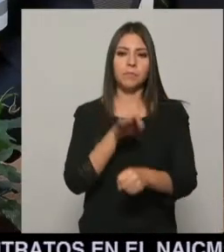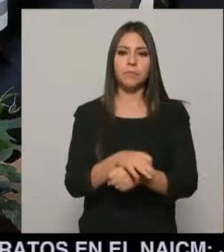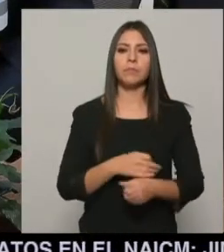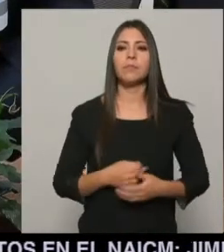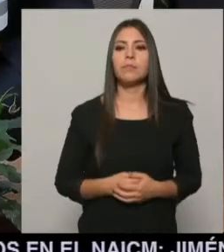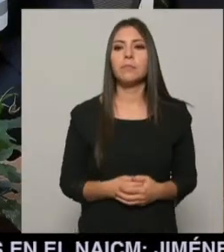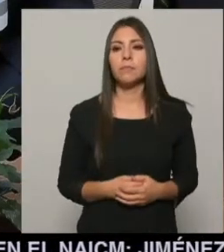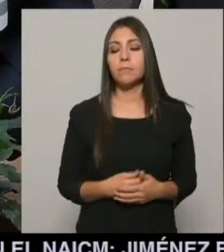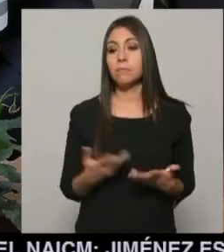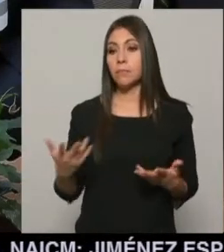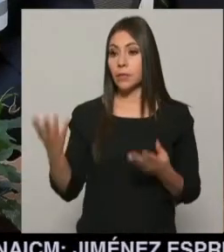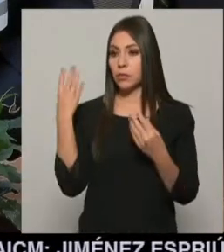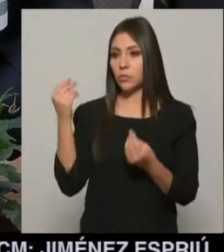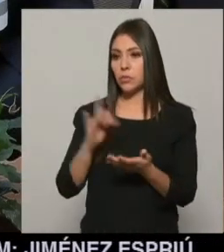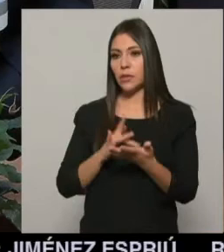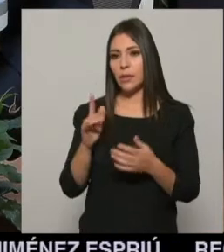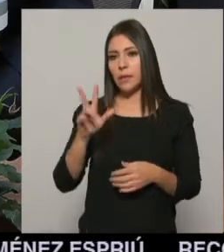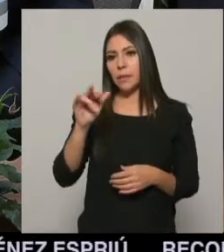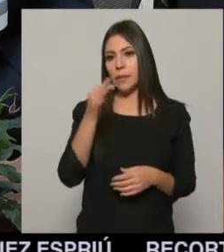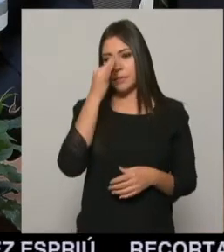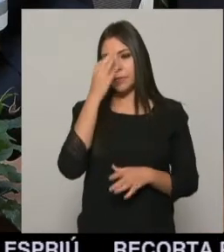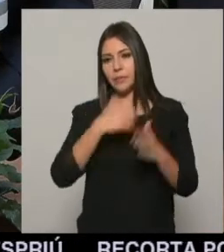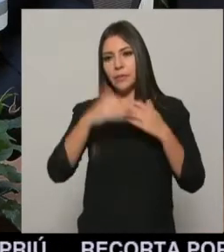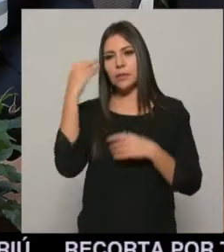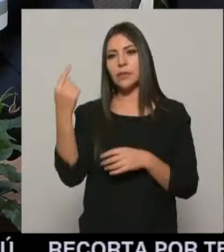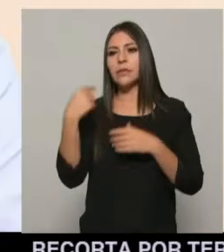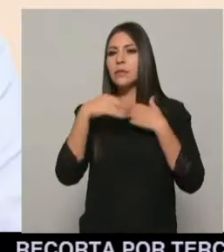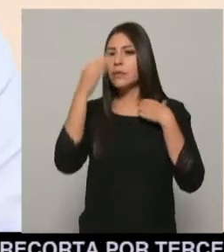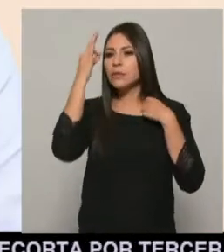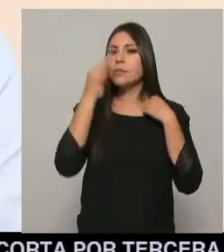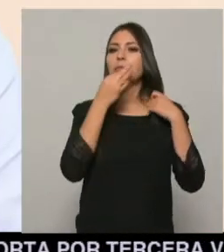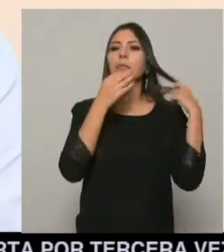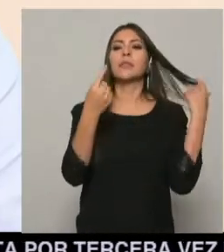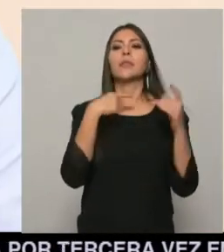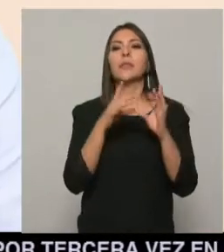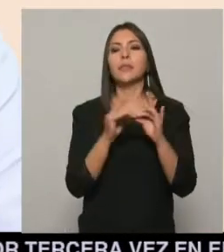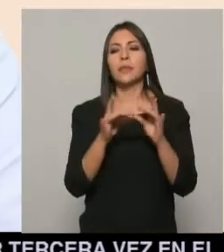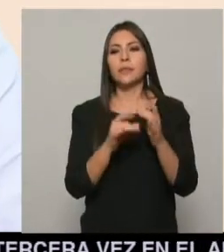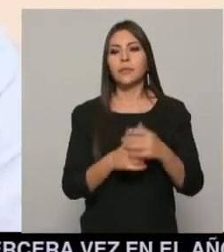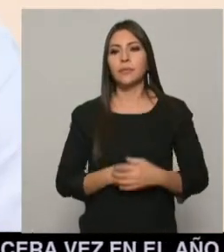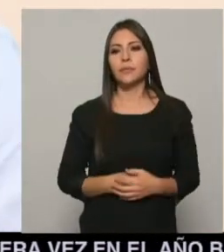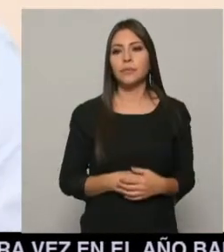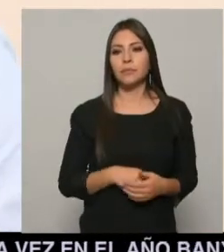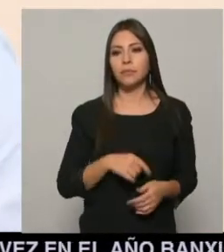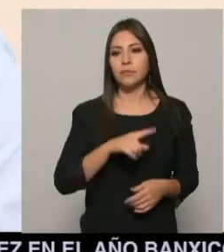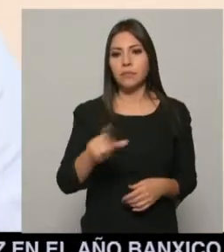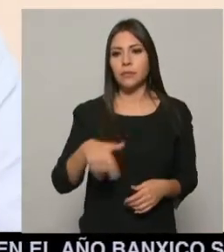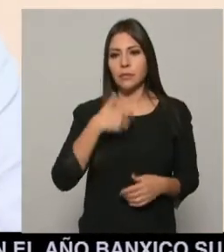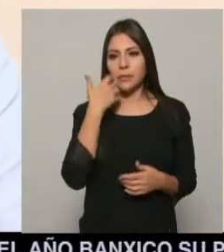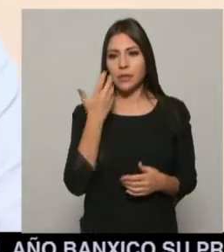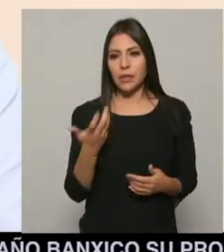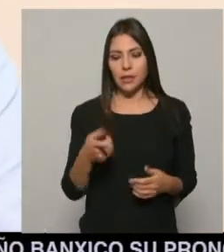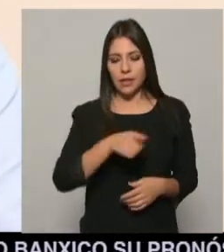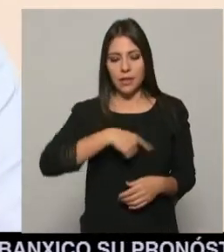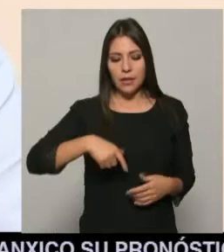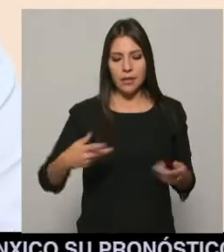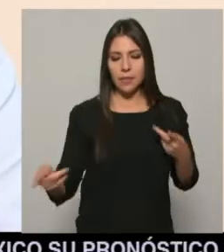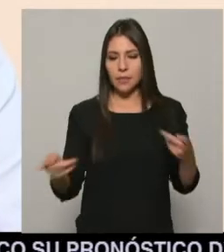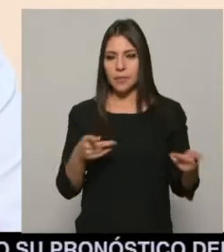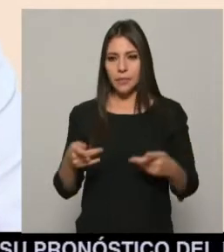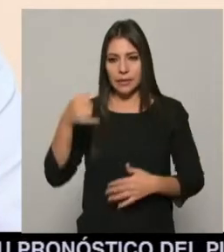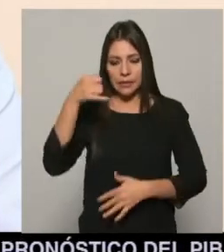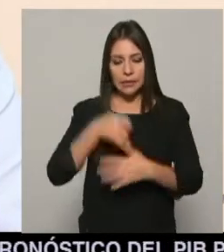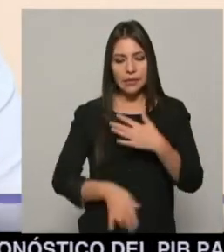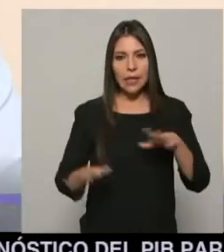nos está acabando el tiempo, segunditos para una conclusión. Perfecto, nosotros estamos para realizar cambios profundos, estamos para generar un proceso